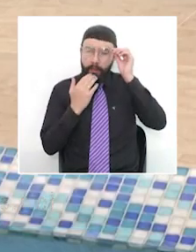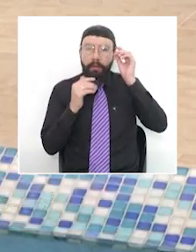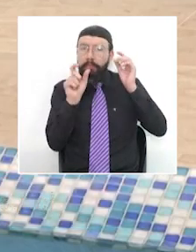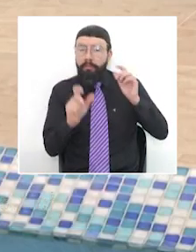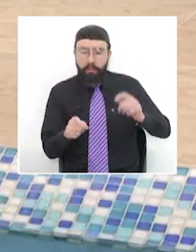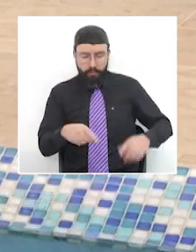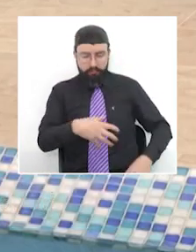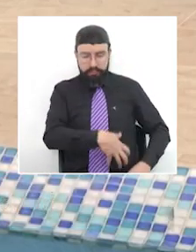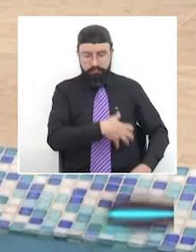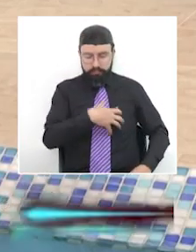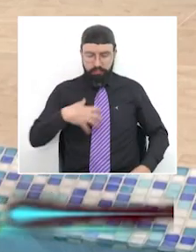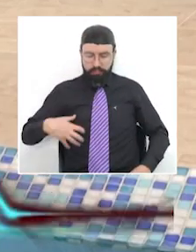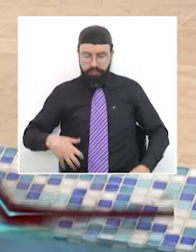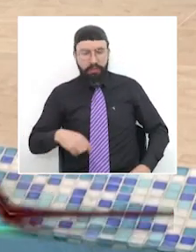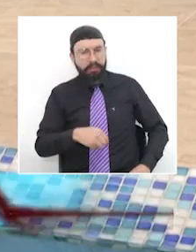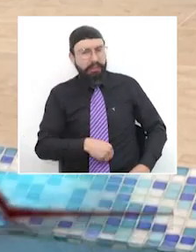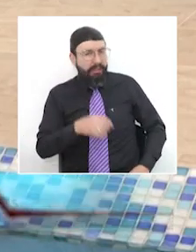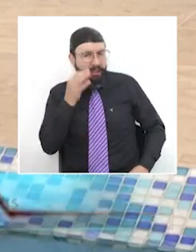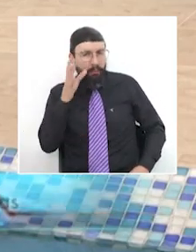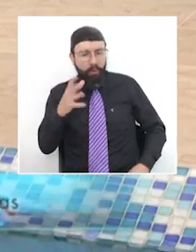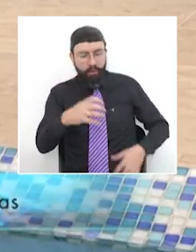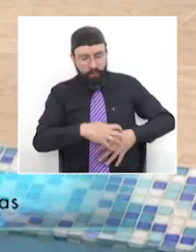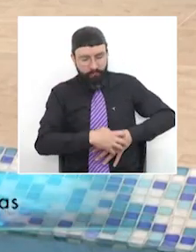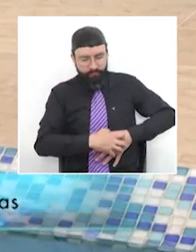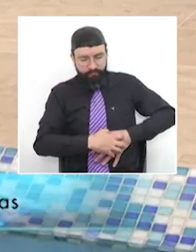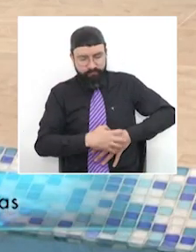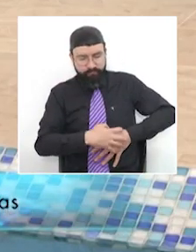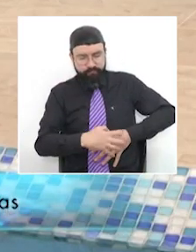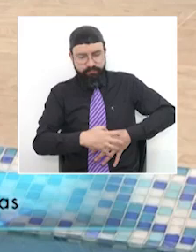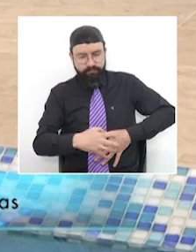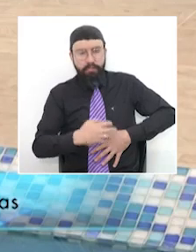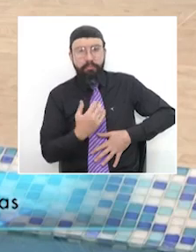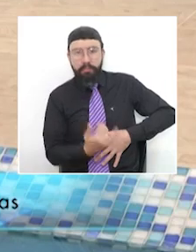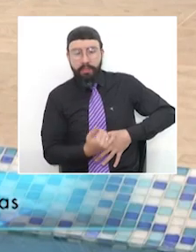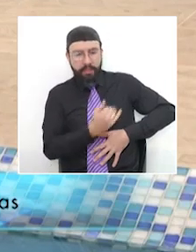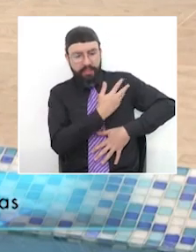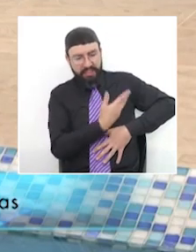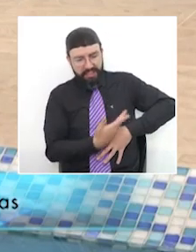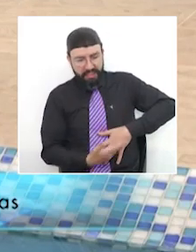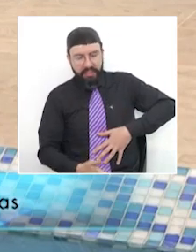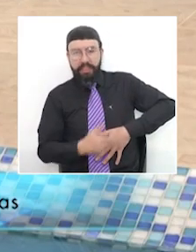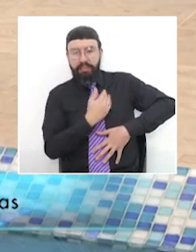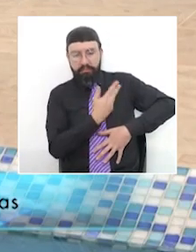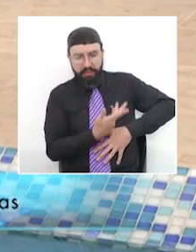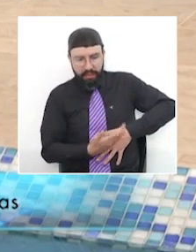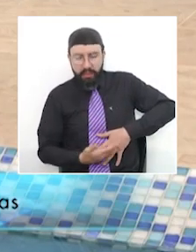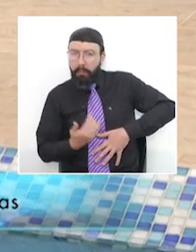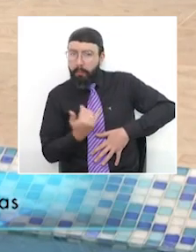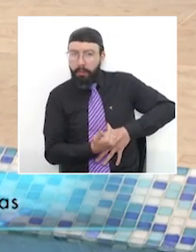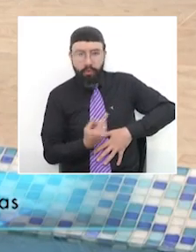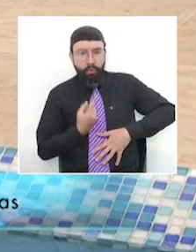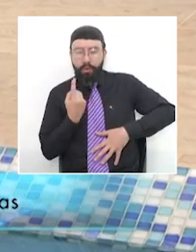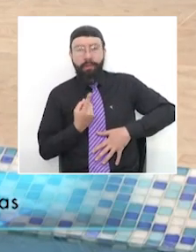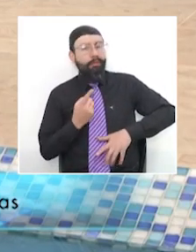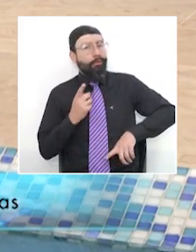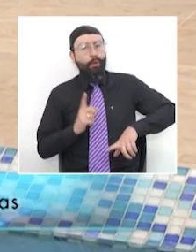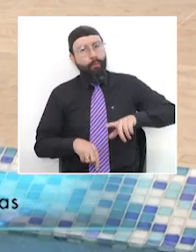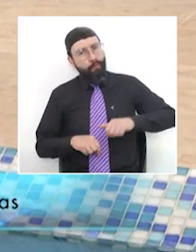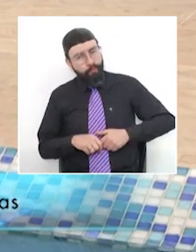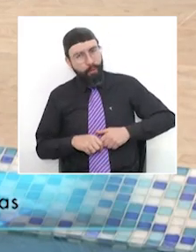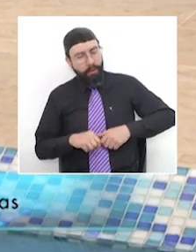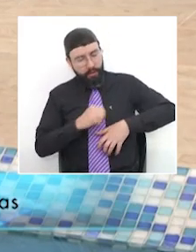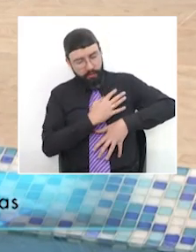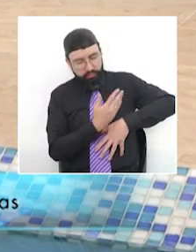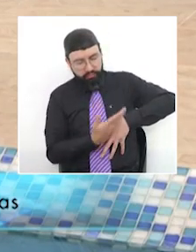cuando se está creando una masa, la circulación, no debe haber una circulación por sí sola, y nosotros con